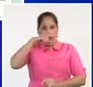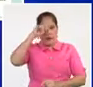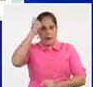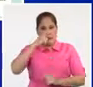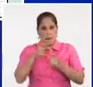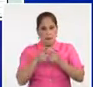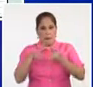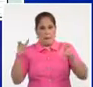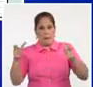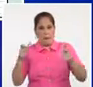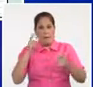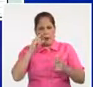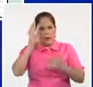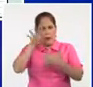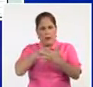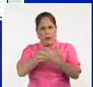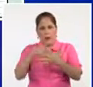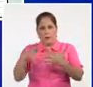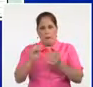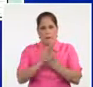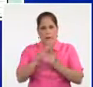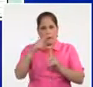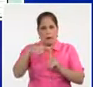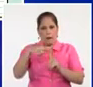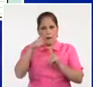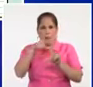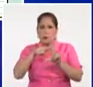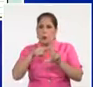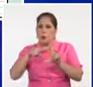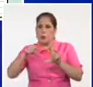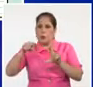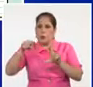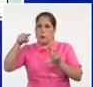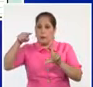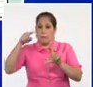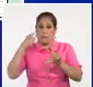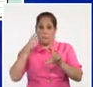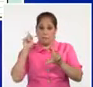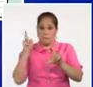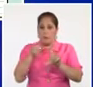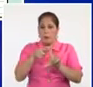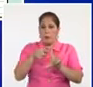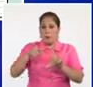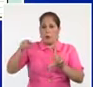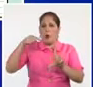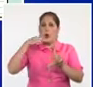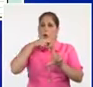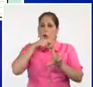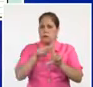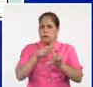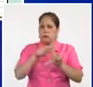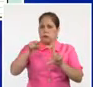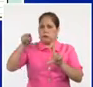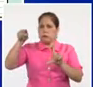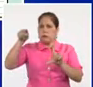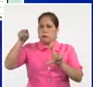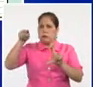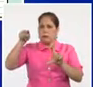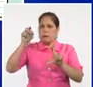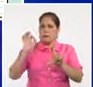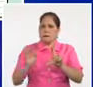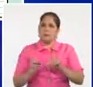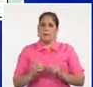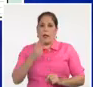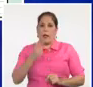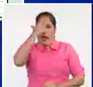vamos a ver el gráfico de matanzas incrementado. Ahí lo tienen, el número de casos, la tendencia, los